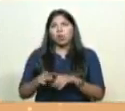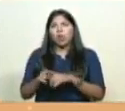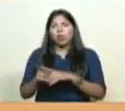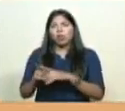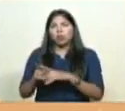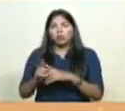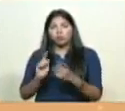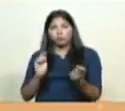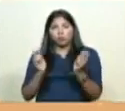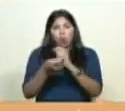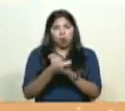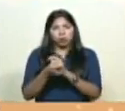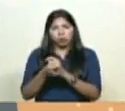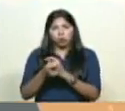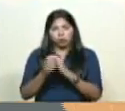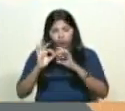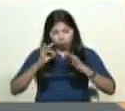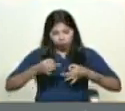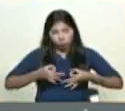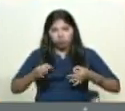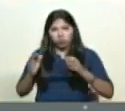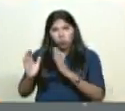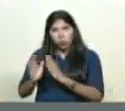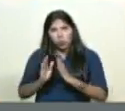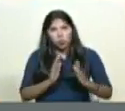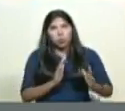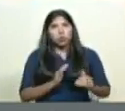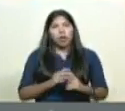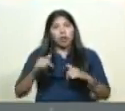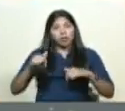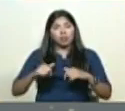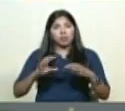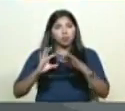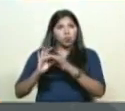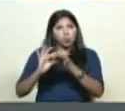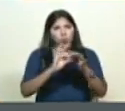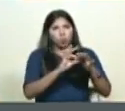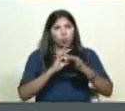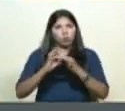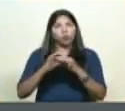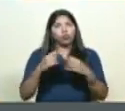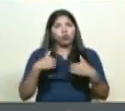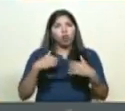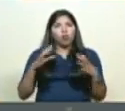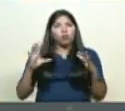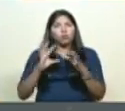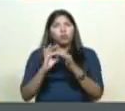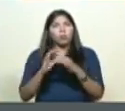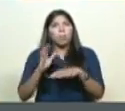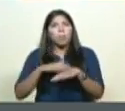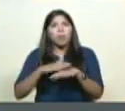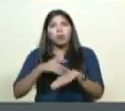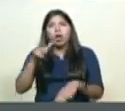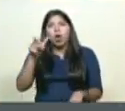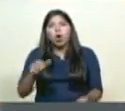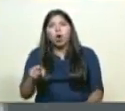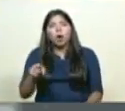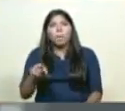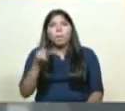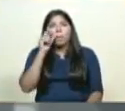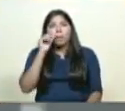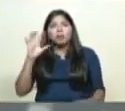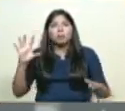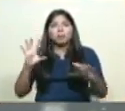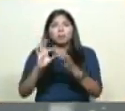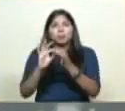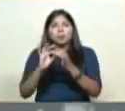de acomodo y de fortalecimiento, por supuesto, aquí en el estado Anzoátegui. Y yo hago la analogía porque Rafael digamos, está muy vinculado a lo que fue